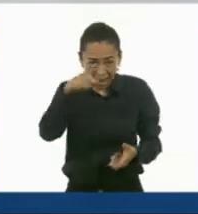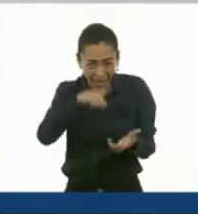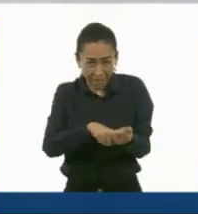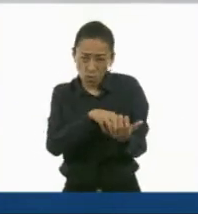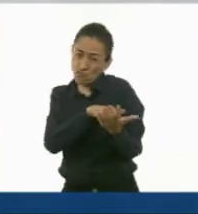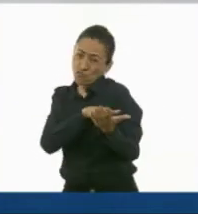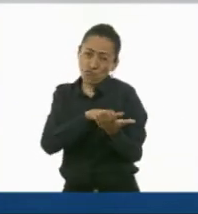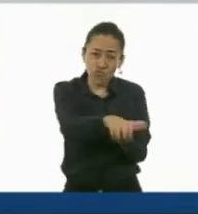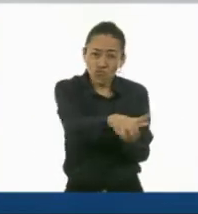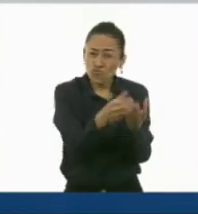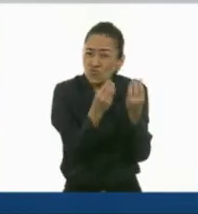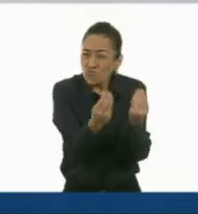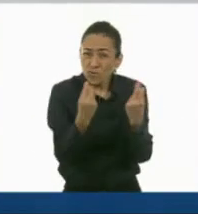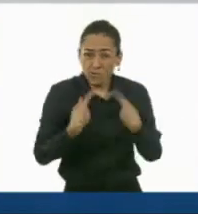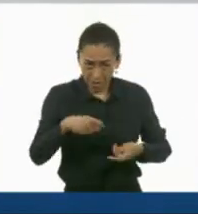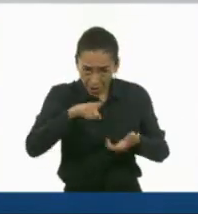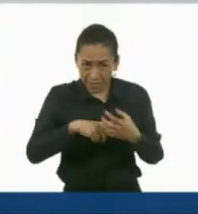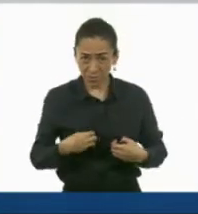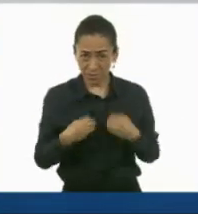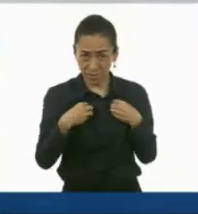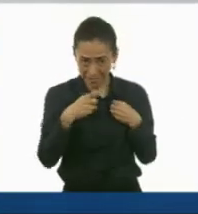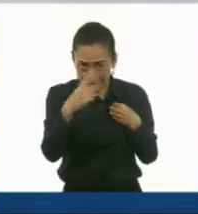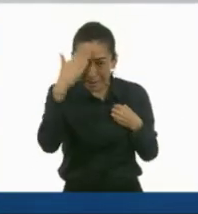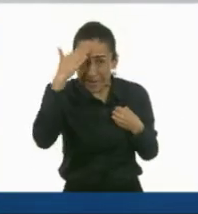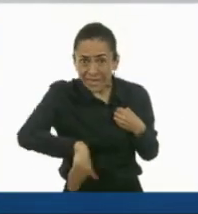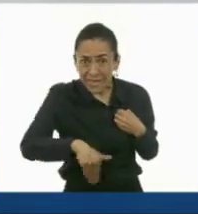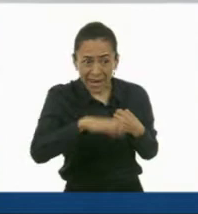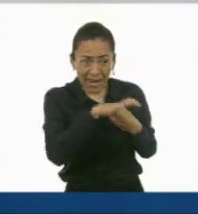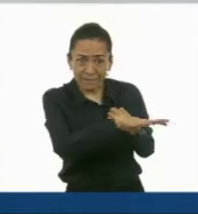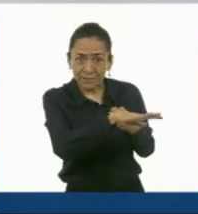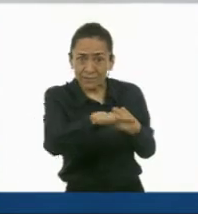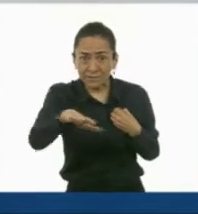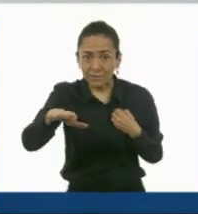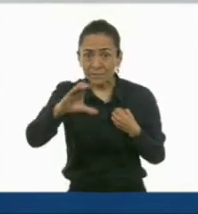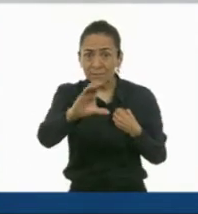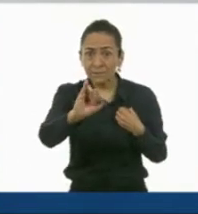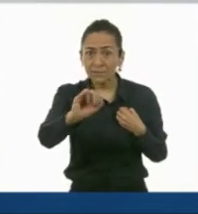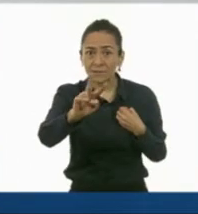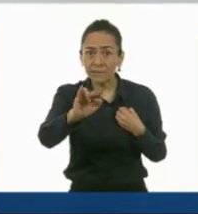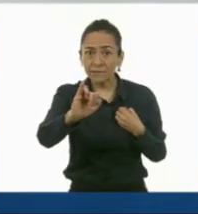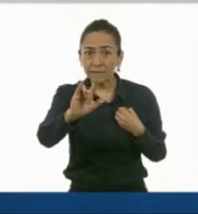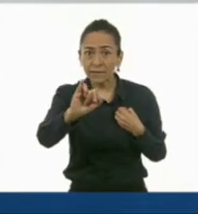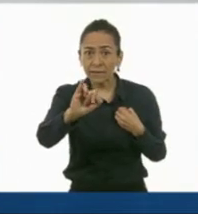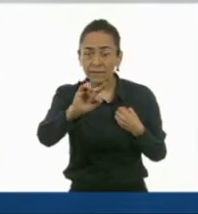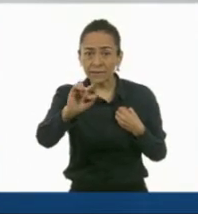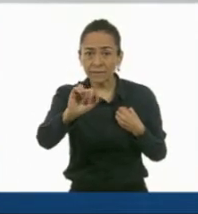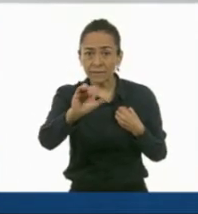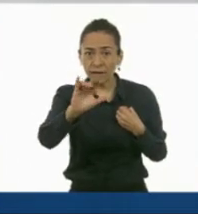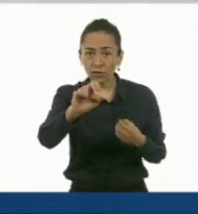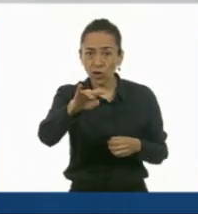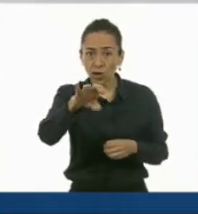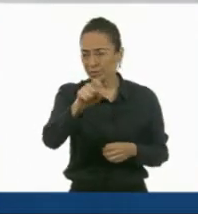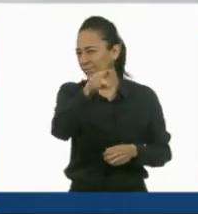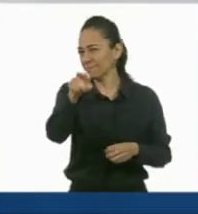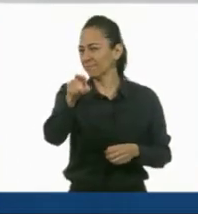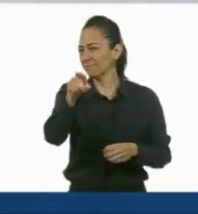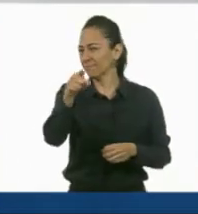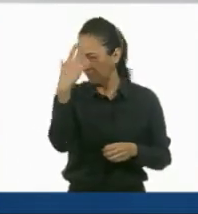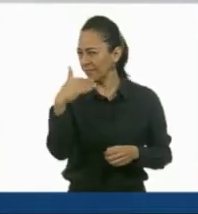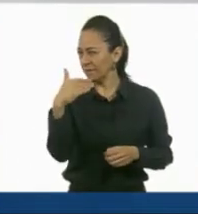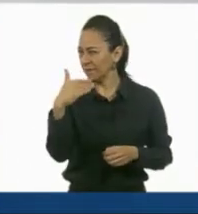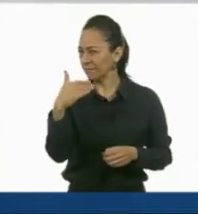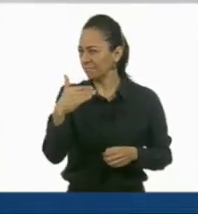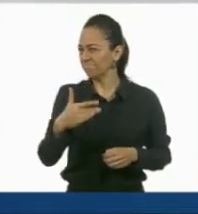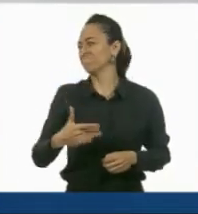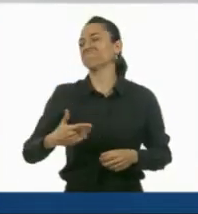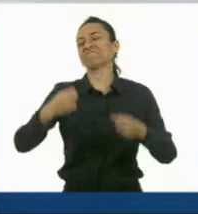habitantes? A que no lo sabía, pero no se preocupen porque lo vamos a ver después. Y vamos